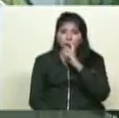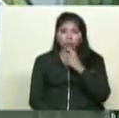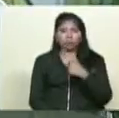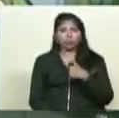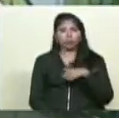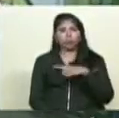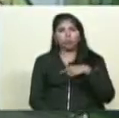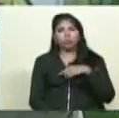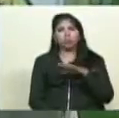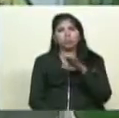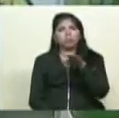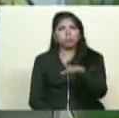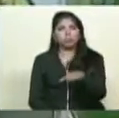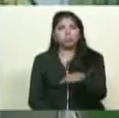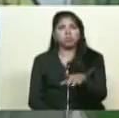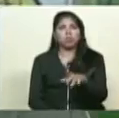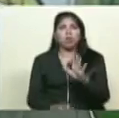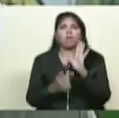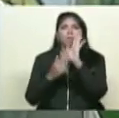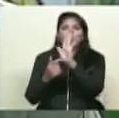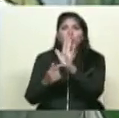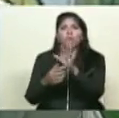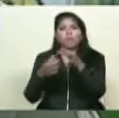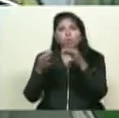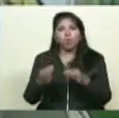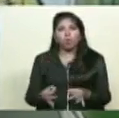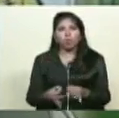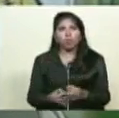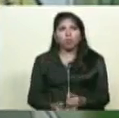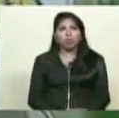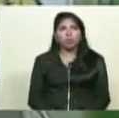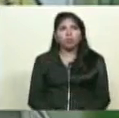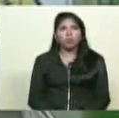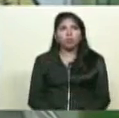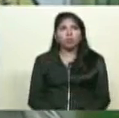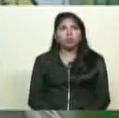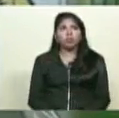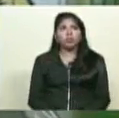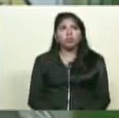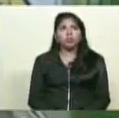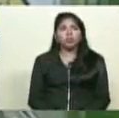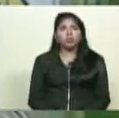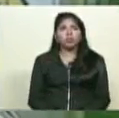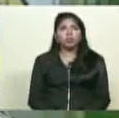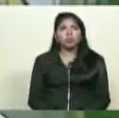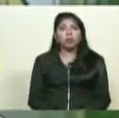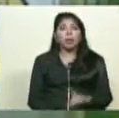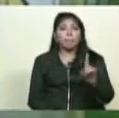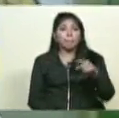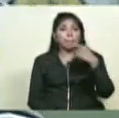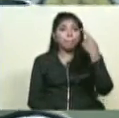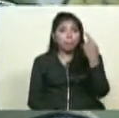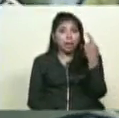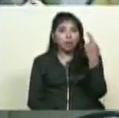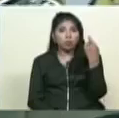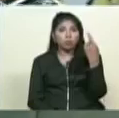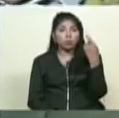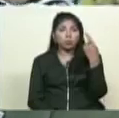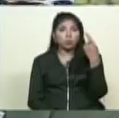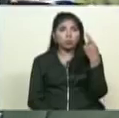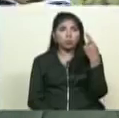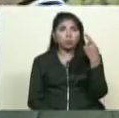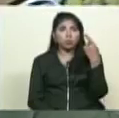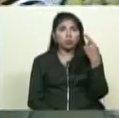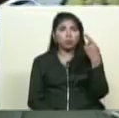frente y solicitamos formar y contundentemente, en primer lugar, señor presidente,